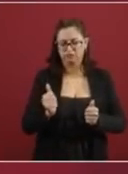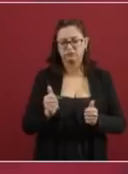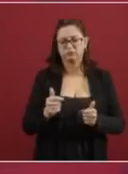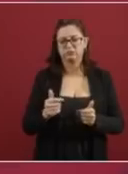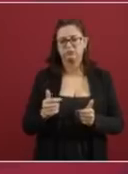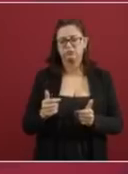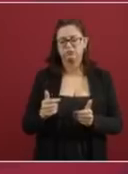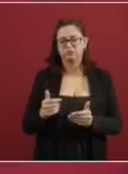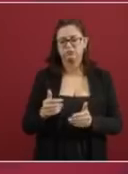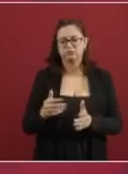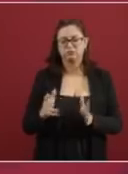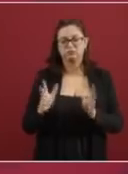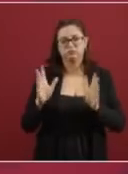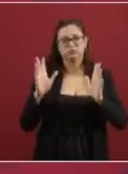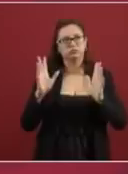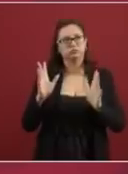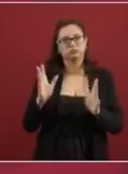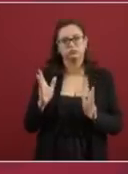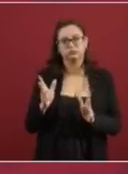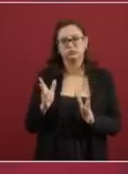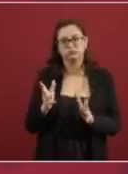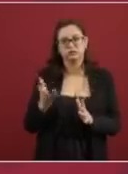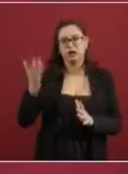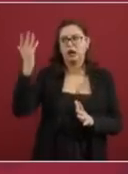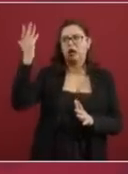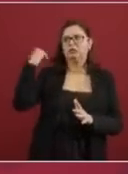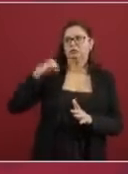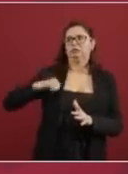expresidentes, por un decreto,